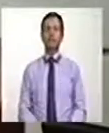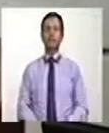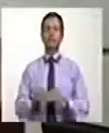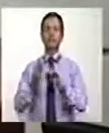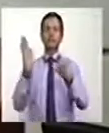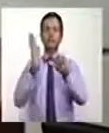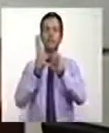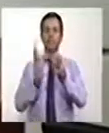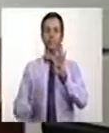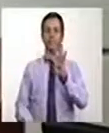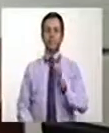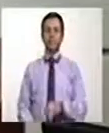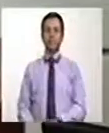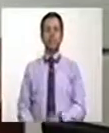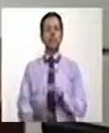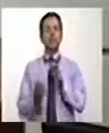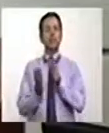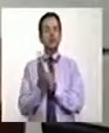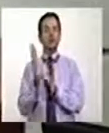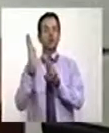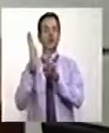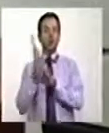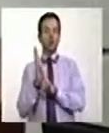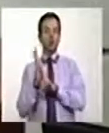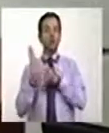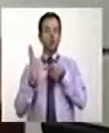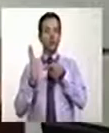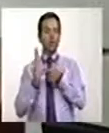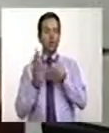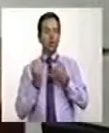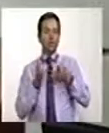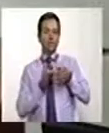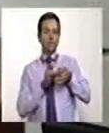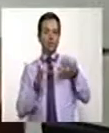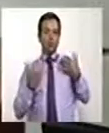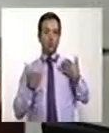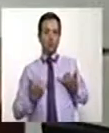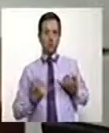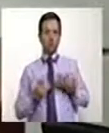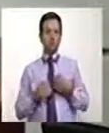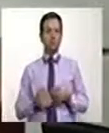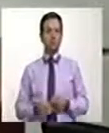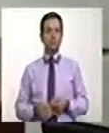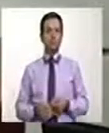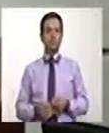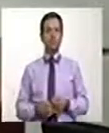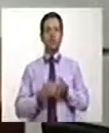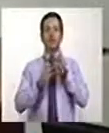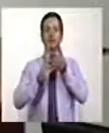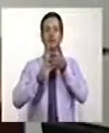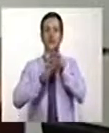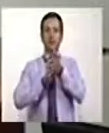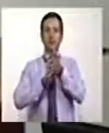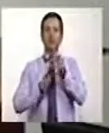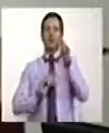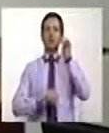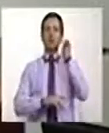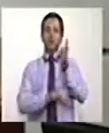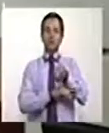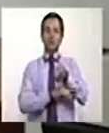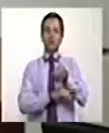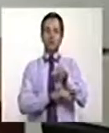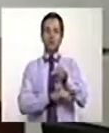Artículo cuarto, la presente resolución rige a partir de la fecha de su expedición. Comuníquese y cúmplase. Dado en Bogotá